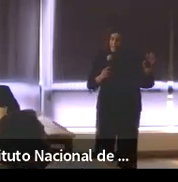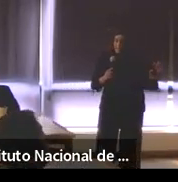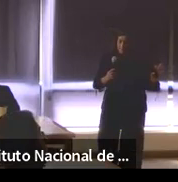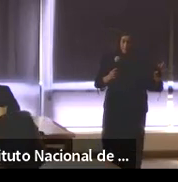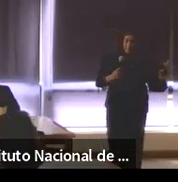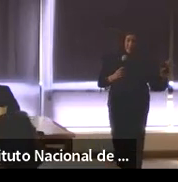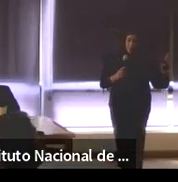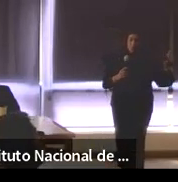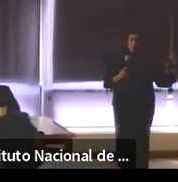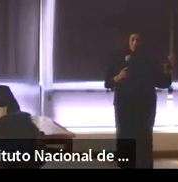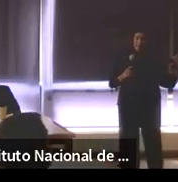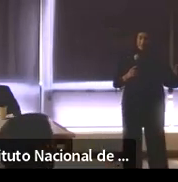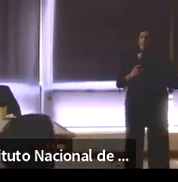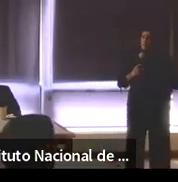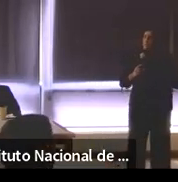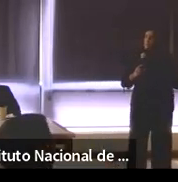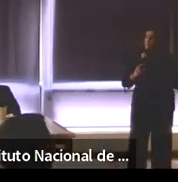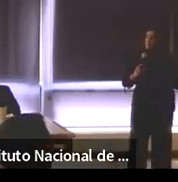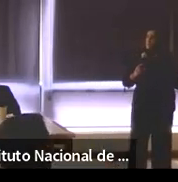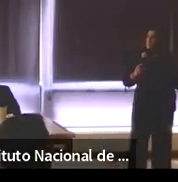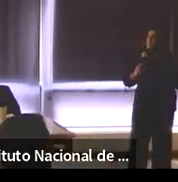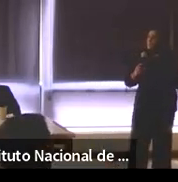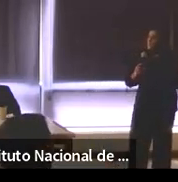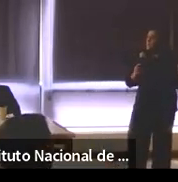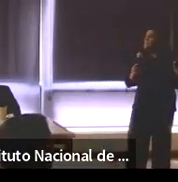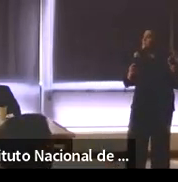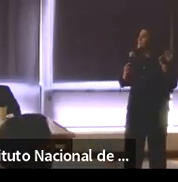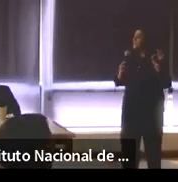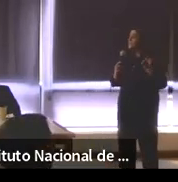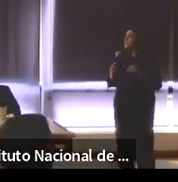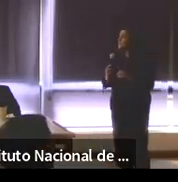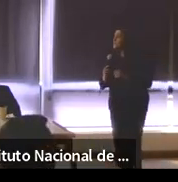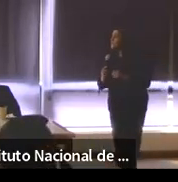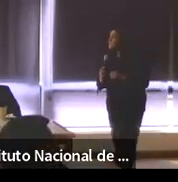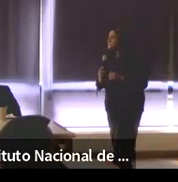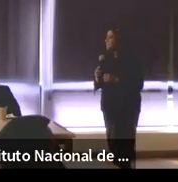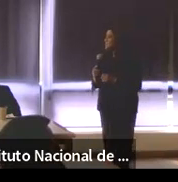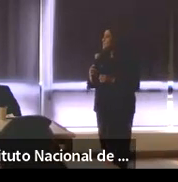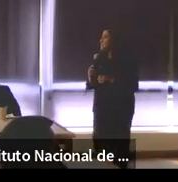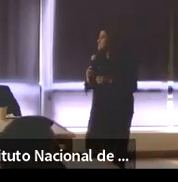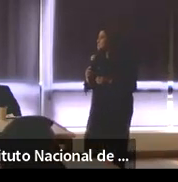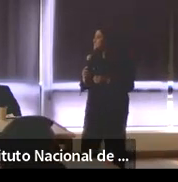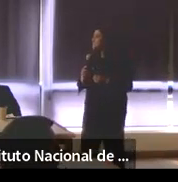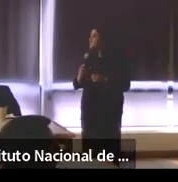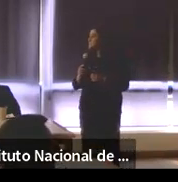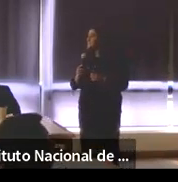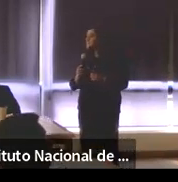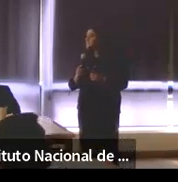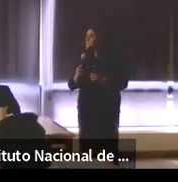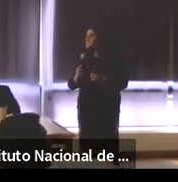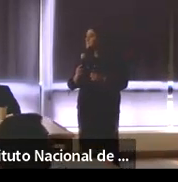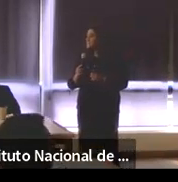y ahí te incluyo en esta lámina algo tiene que ver contigo no juzgues